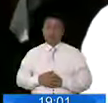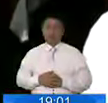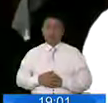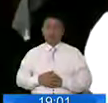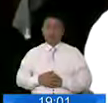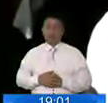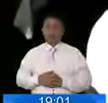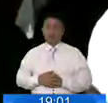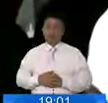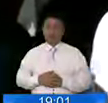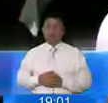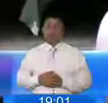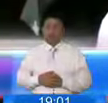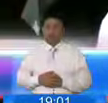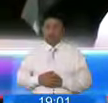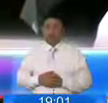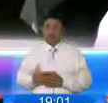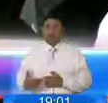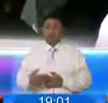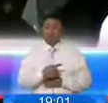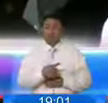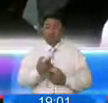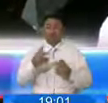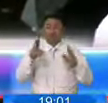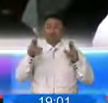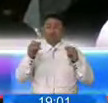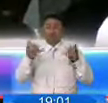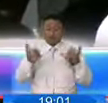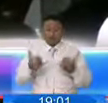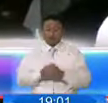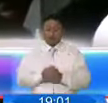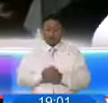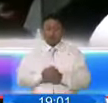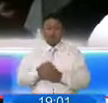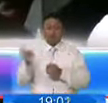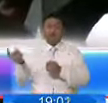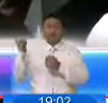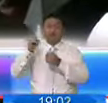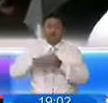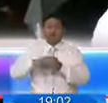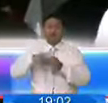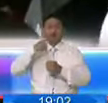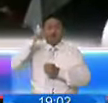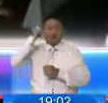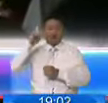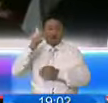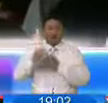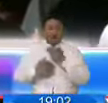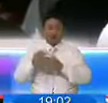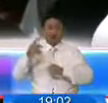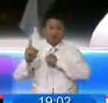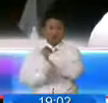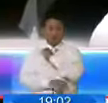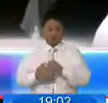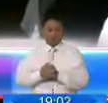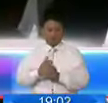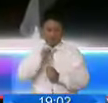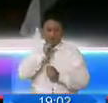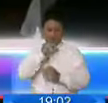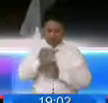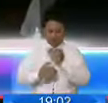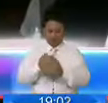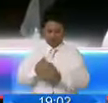el caso ya ecuatoriano que tiene quiero involucrar directamente a rafael en un proceso penal sin seguir el debido proceso